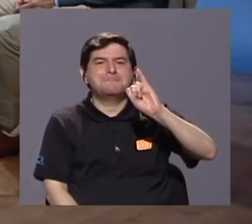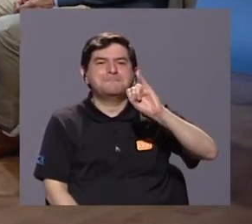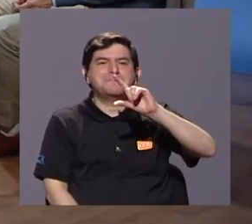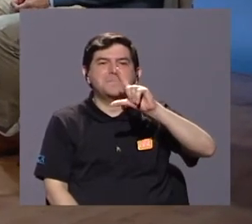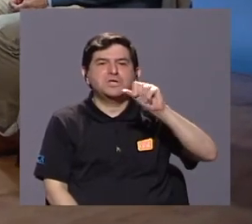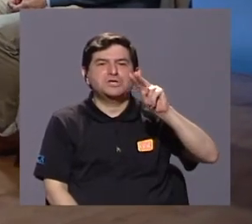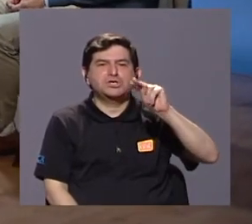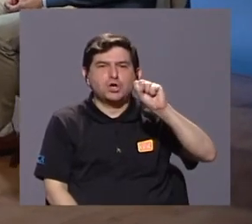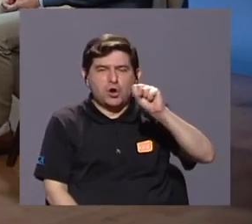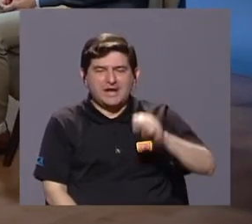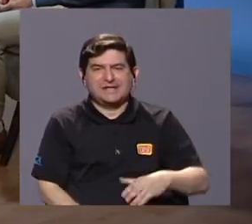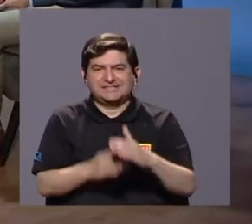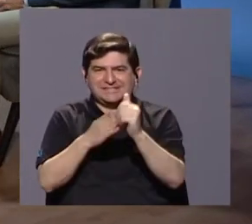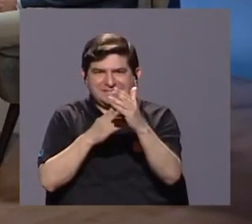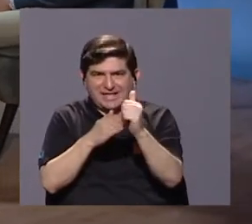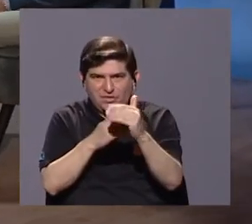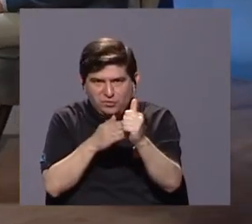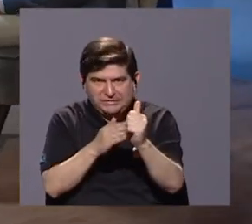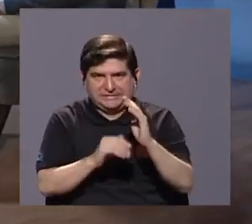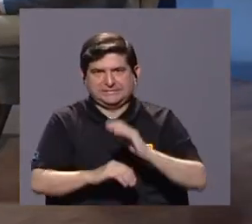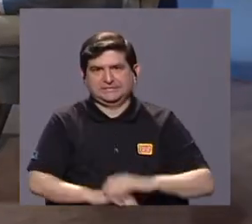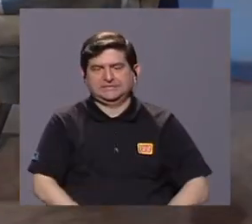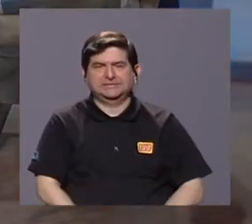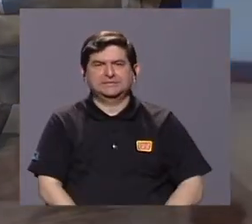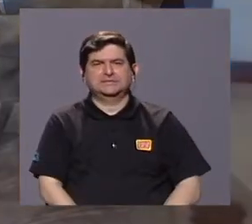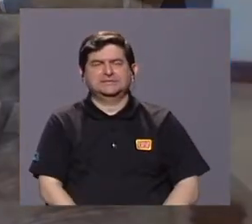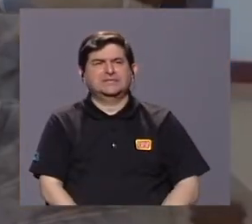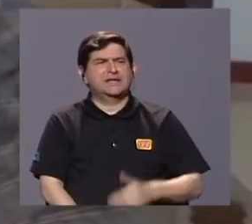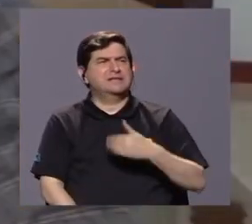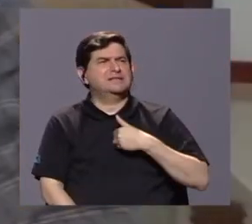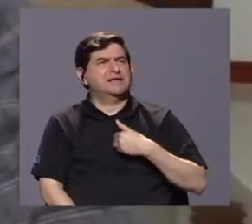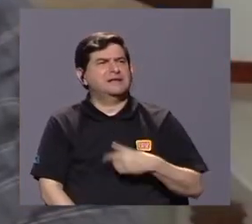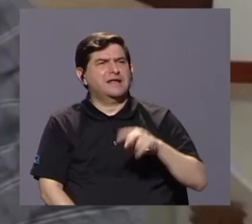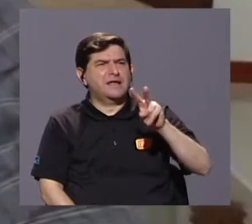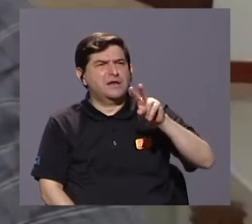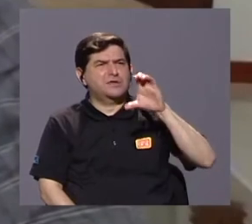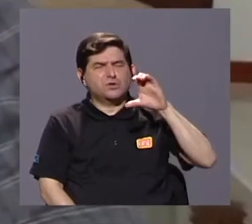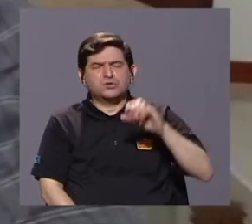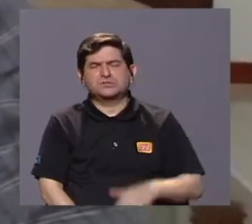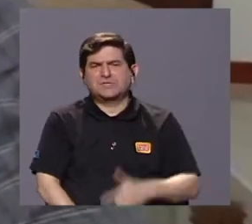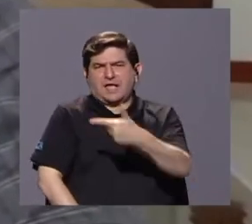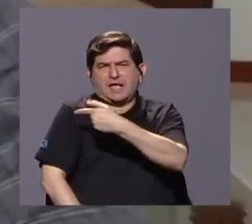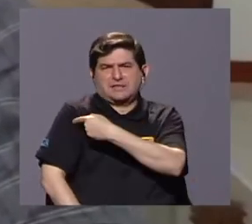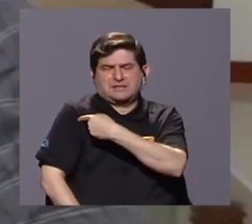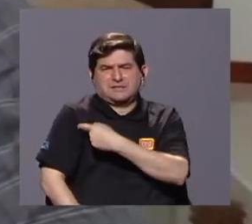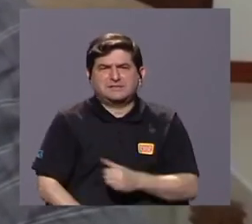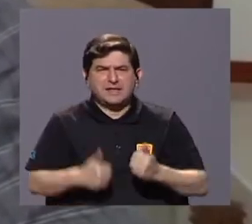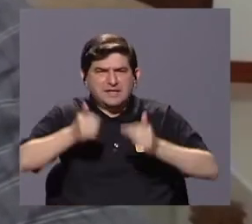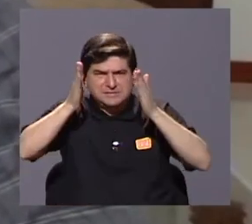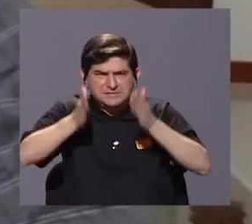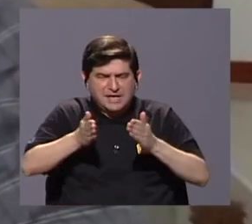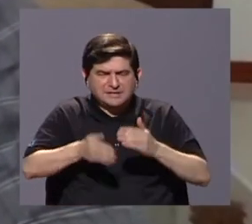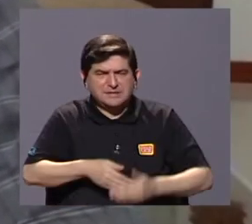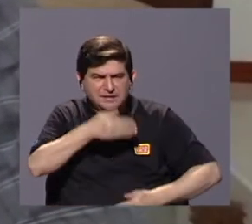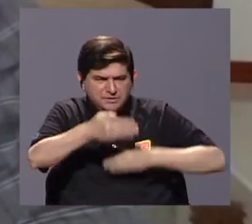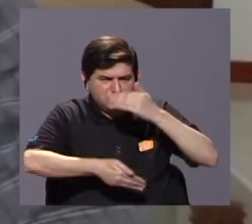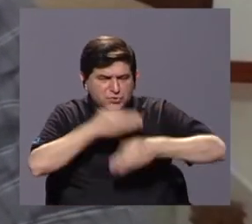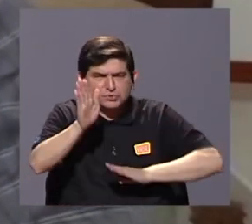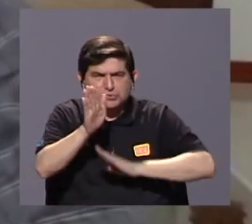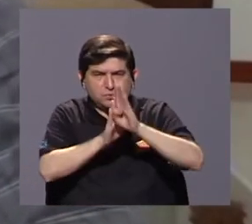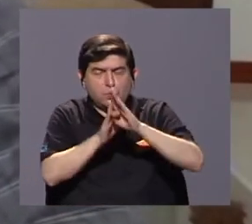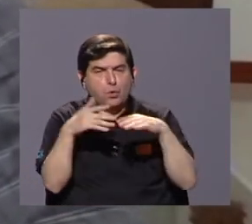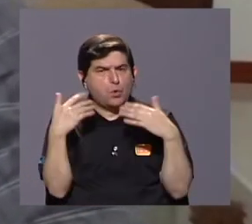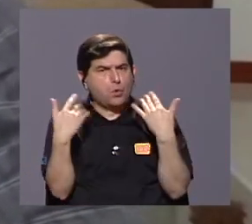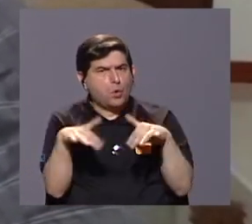dólares, muchísimos. Tenemos más de 200 vacunas candidatas en desarrollo. Esto implica